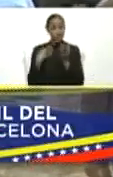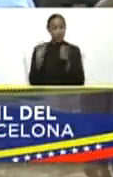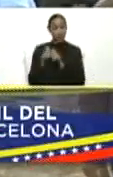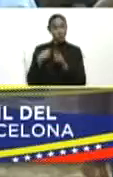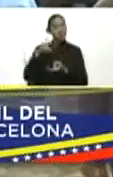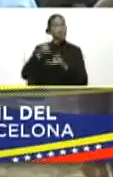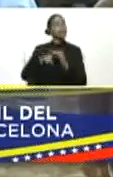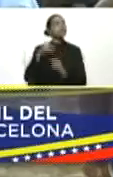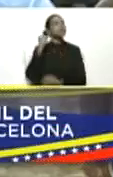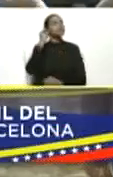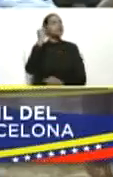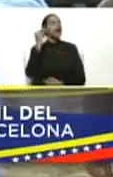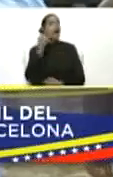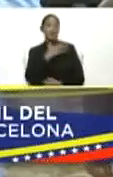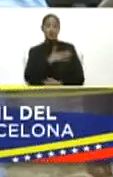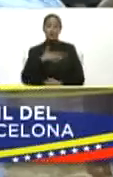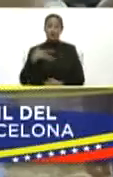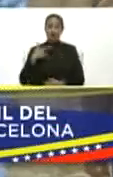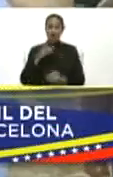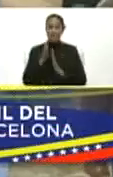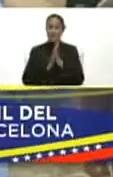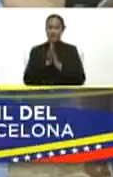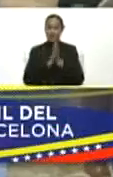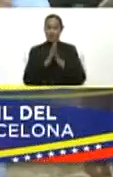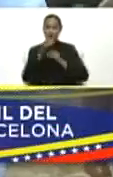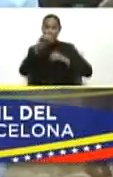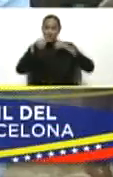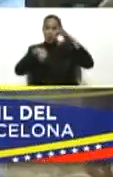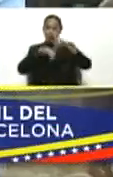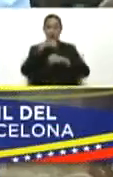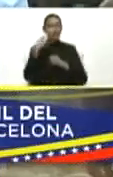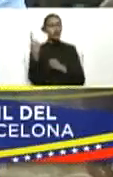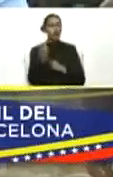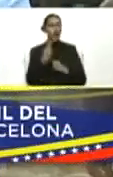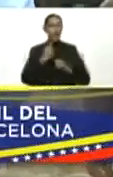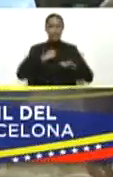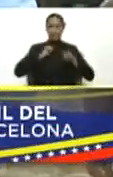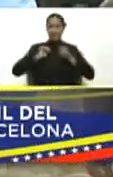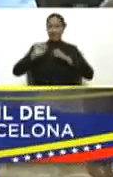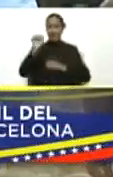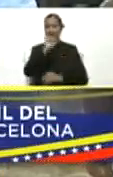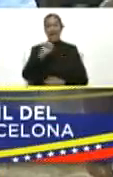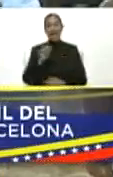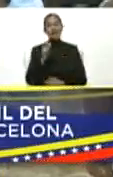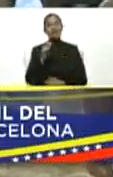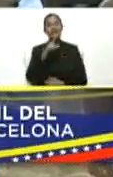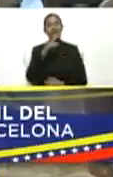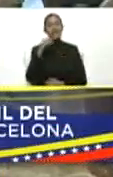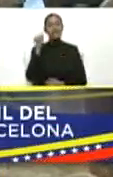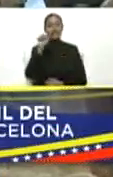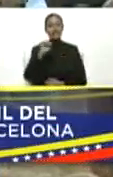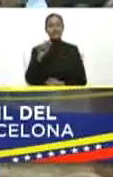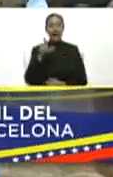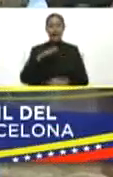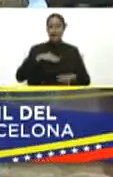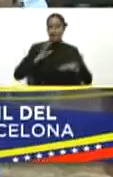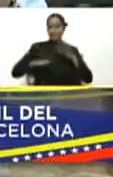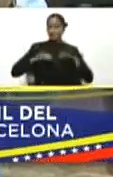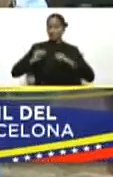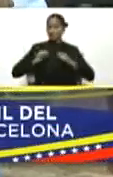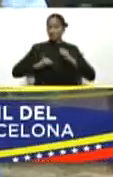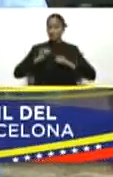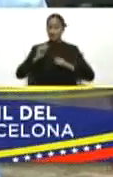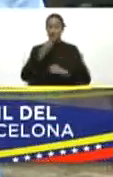discoteca de salsa, pura salsa brava. Nada más se escucha y se baila salsa. ¿No es una buena idea?